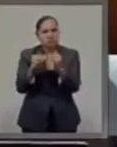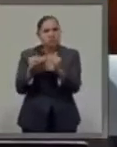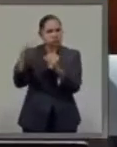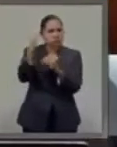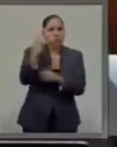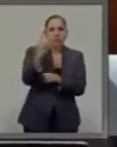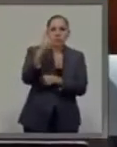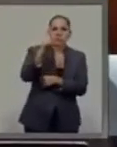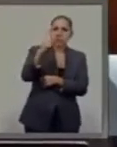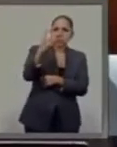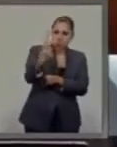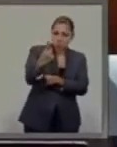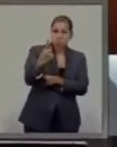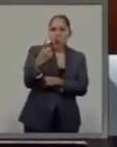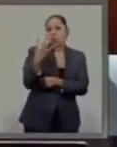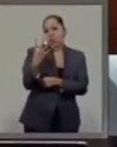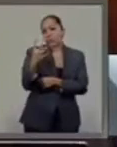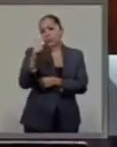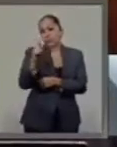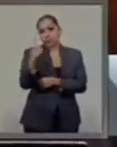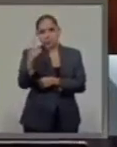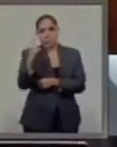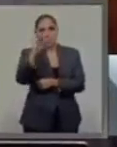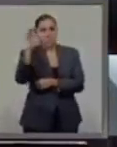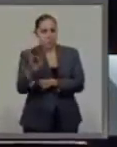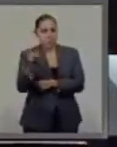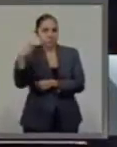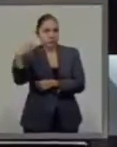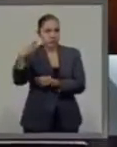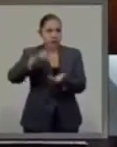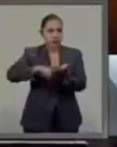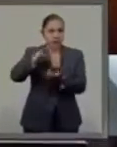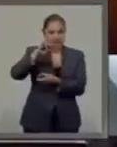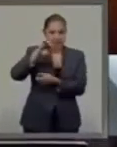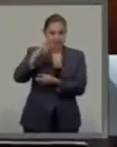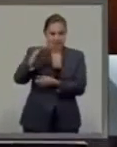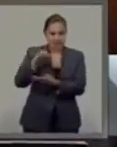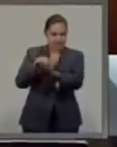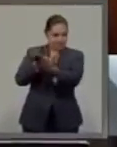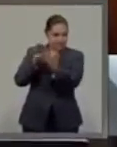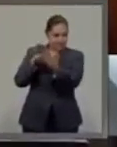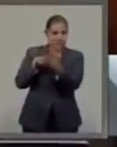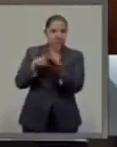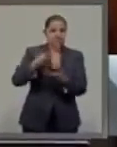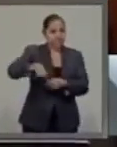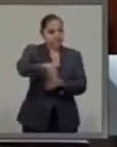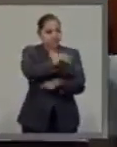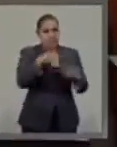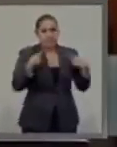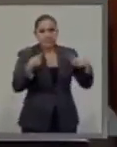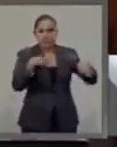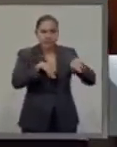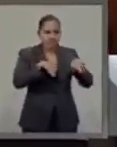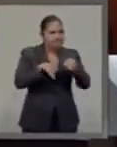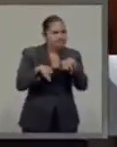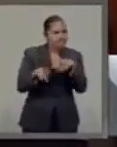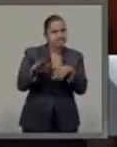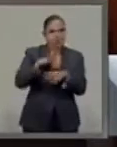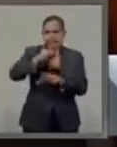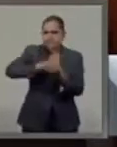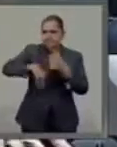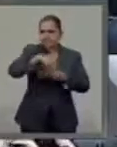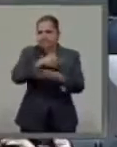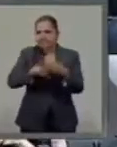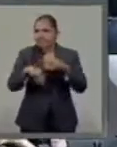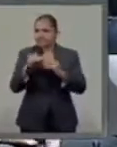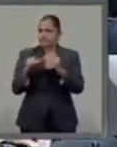y 4.4% de acuerdo al INEGI. Porque aunque aumentando la productividad, no se ha incrementado el